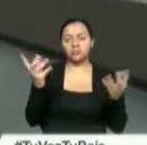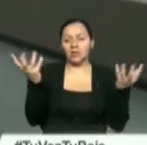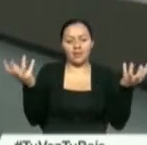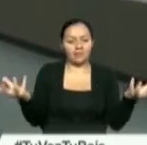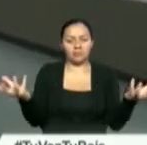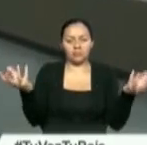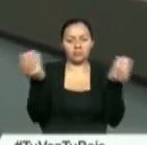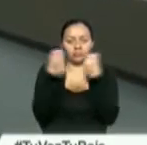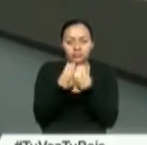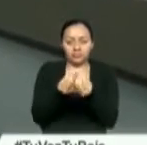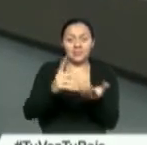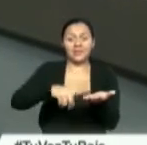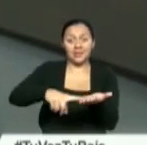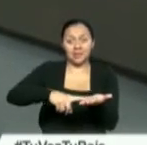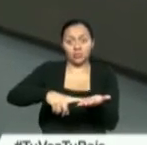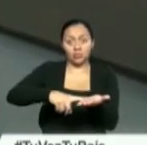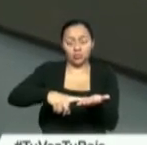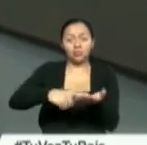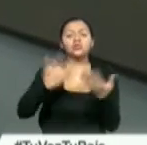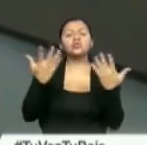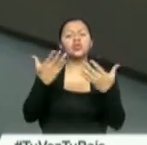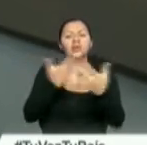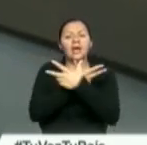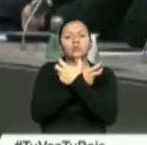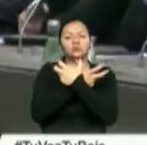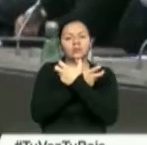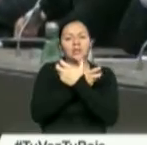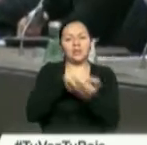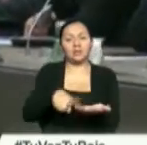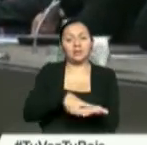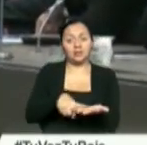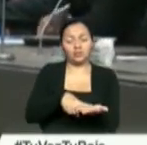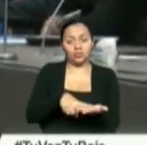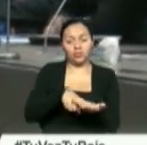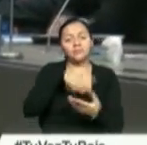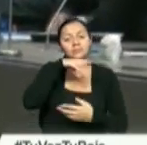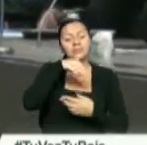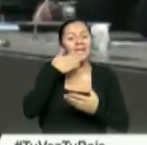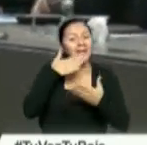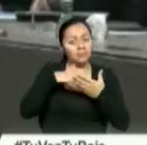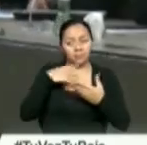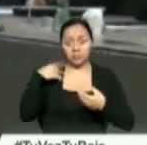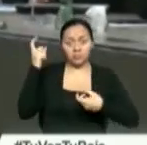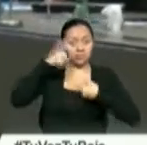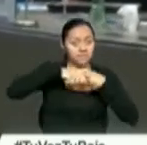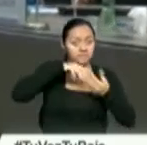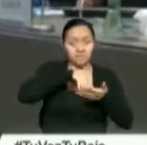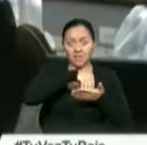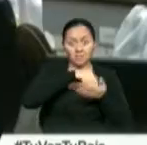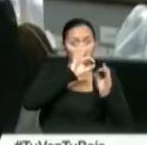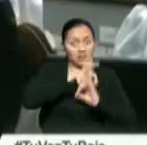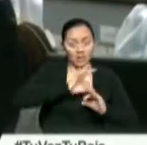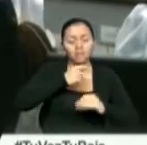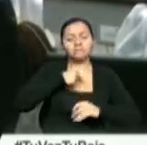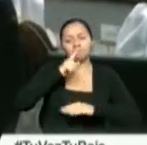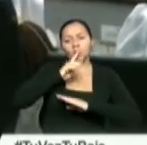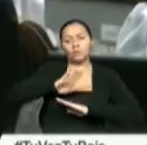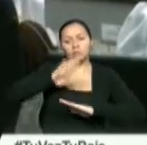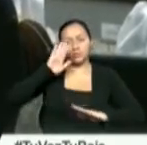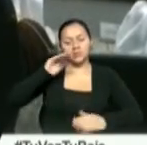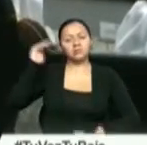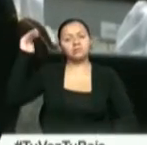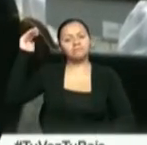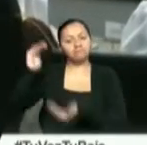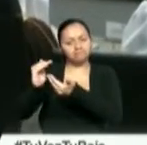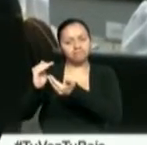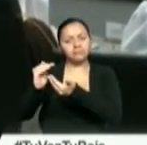países productores y exportadores de petróleo no miembros de esta organización reducirán su producción en aproximadamente 560 mil